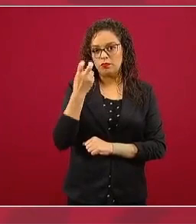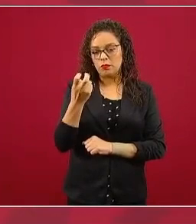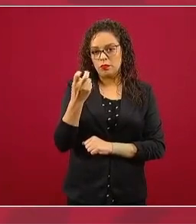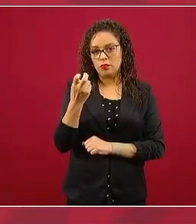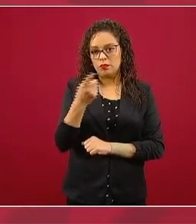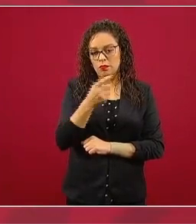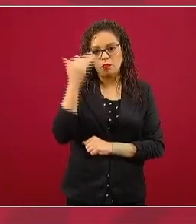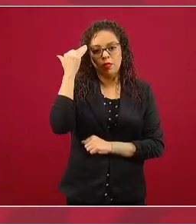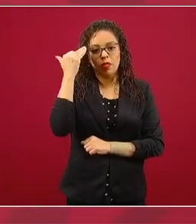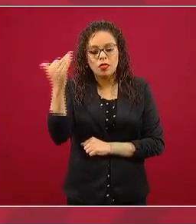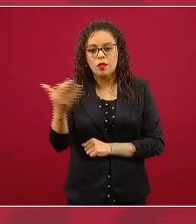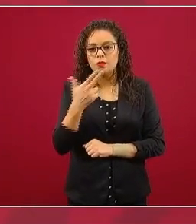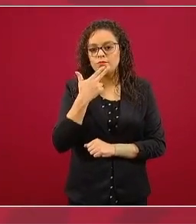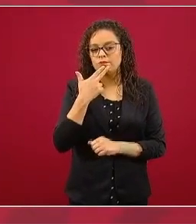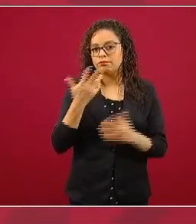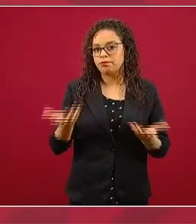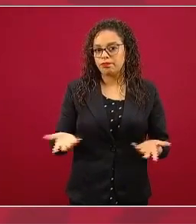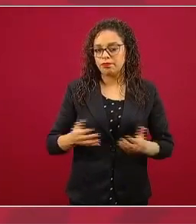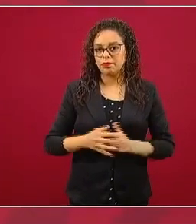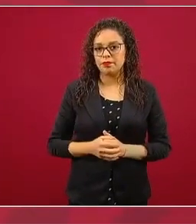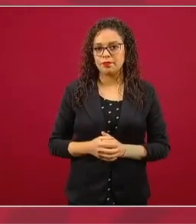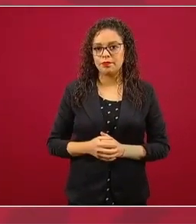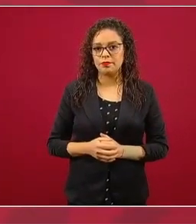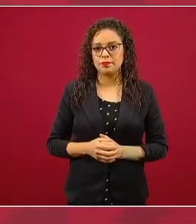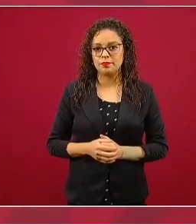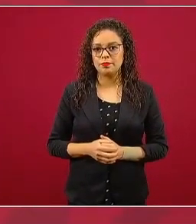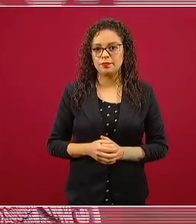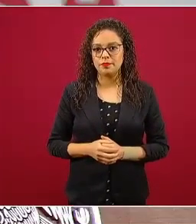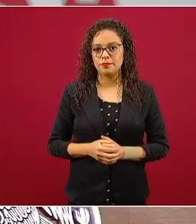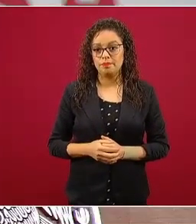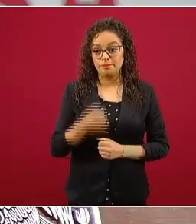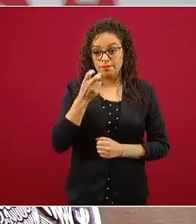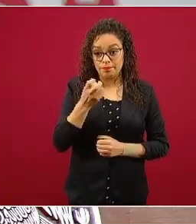tiempos y decidimos